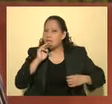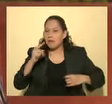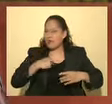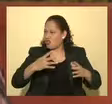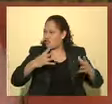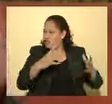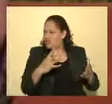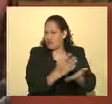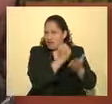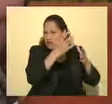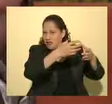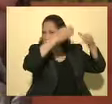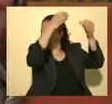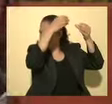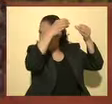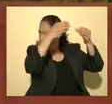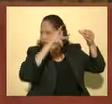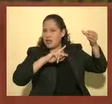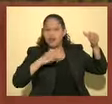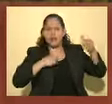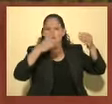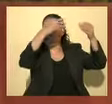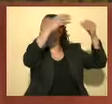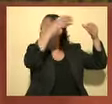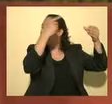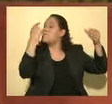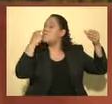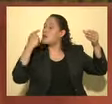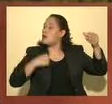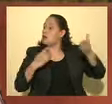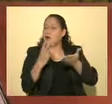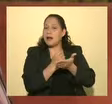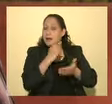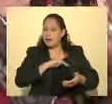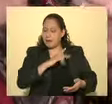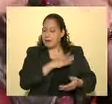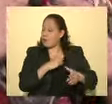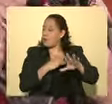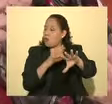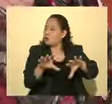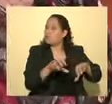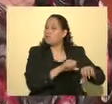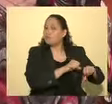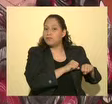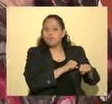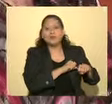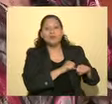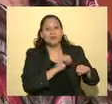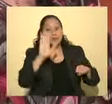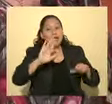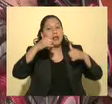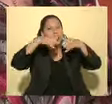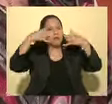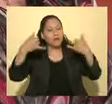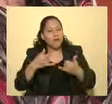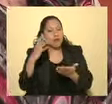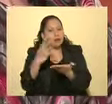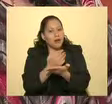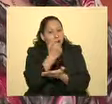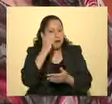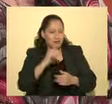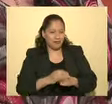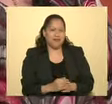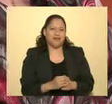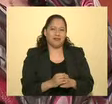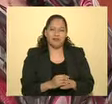la custodia del menor, pero así casi no. Mira, ya me quedé con el niño, ¿no? Ya me quedé con el trofeo. Qué triste, pero ya es la me verdad. Quedé con el,